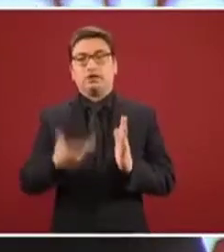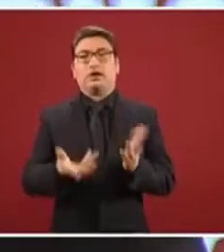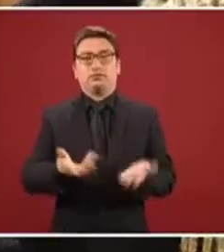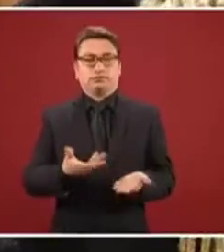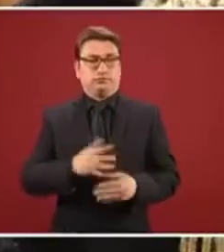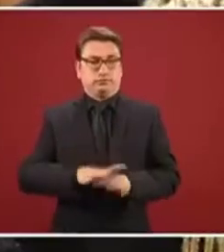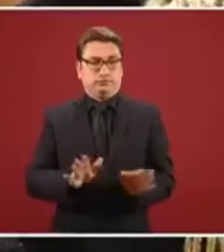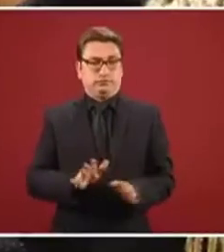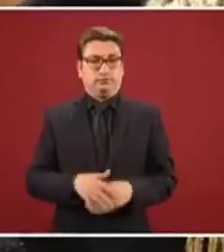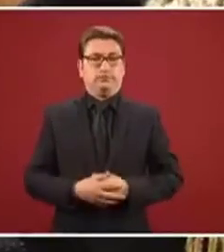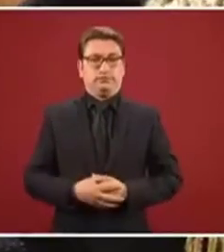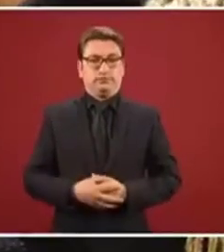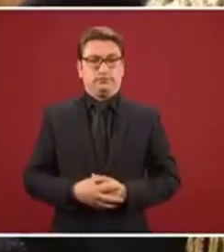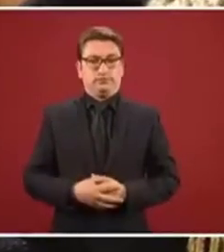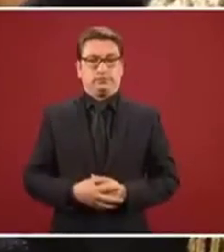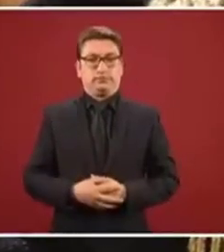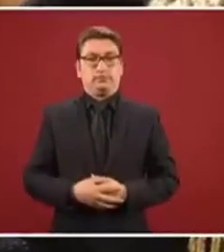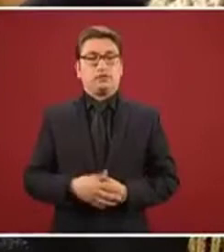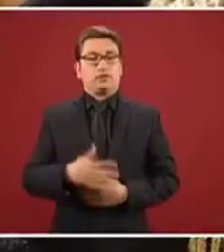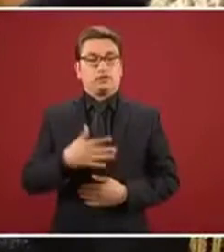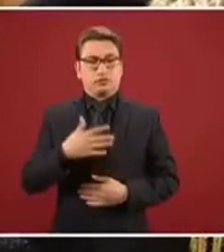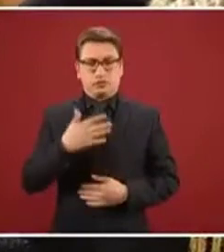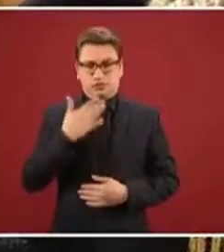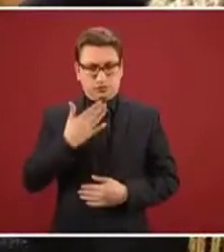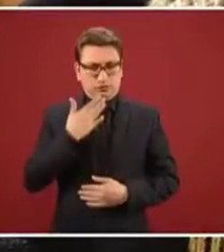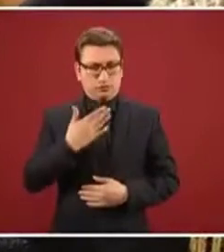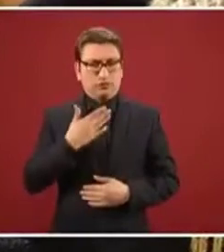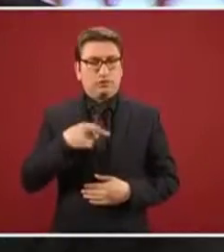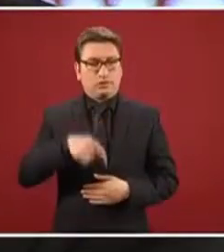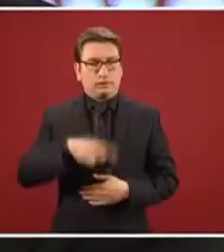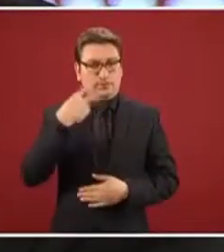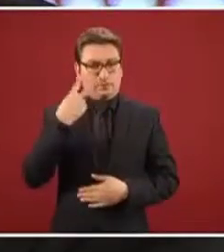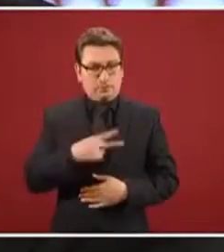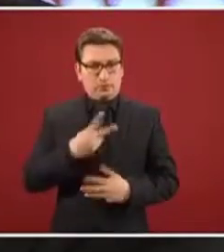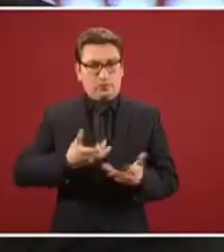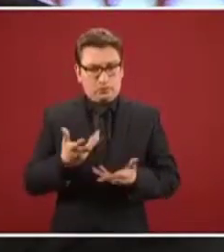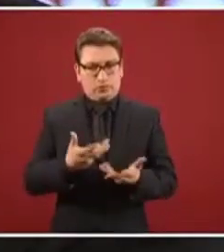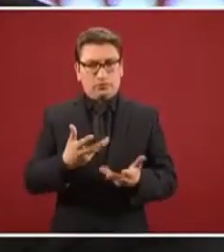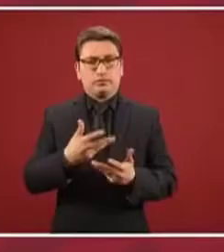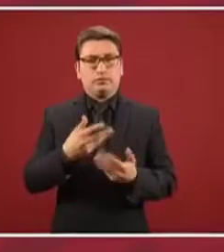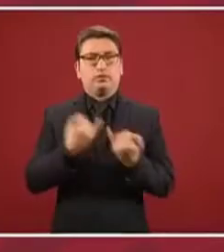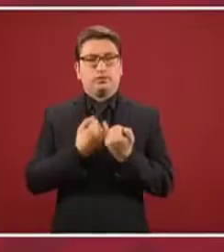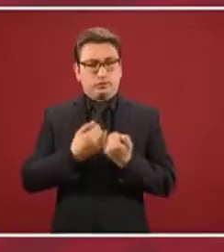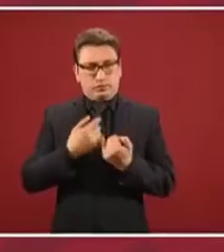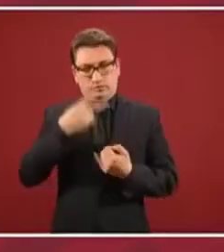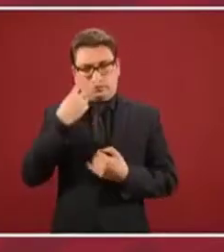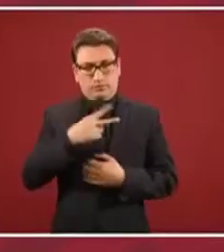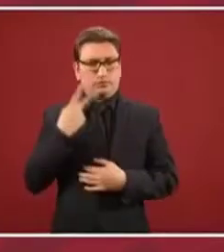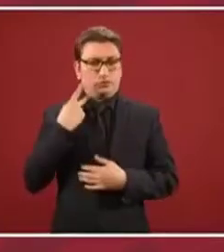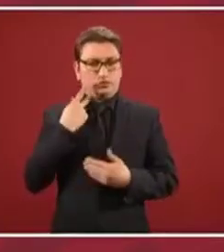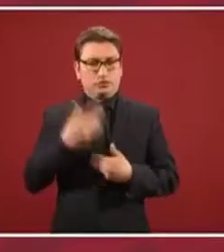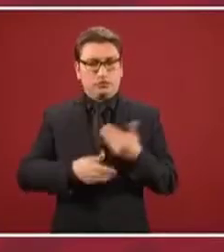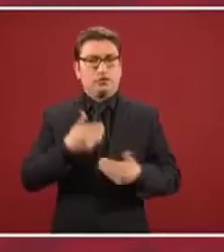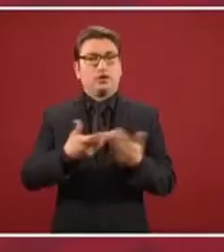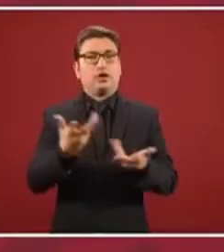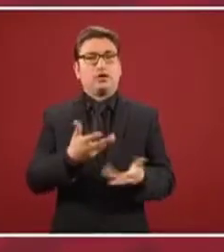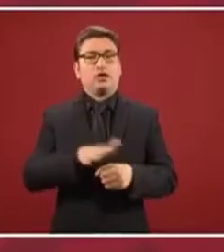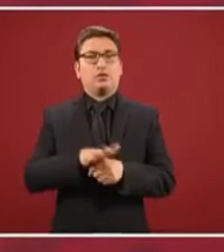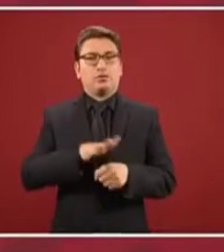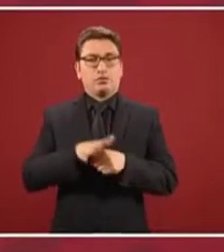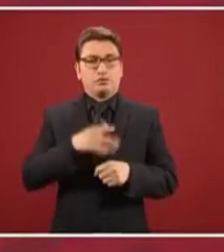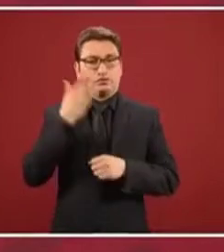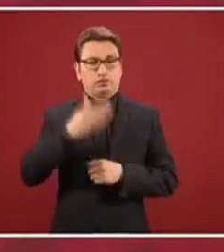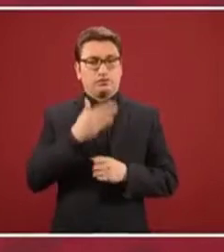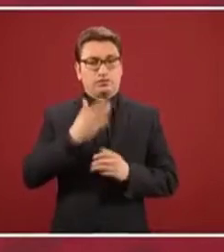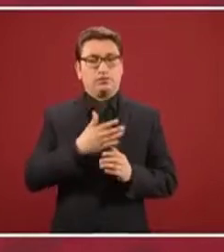estamos. Y no es un mérito menor para México, para la política que México ha seguido, que la discusión en el